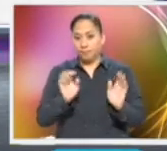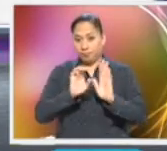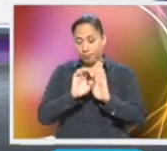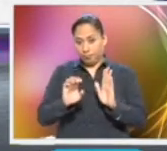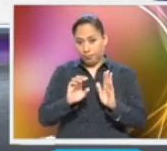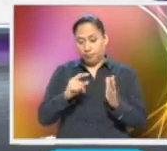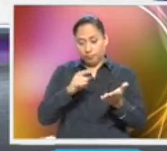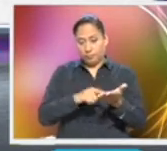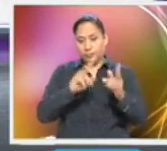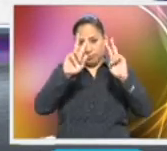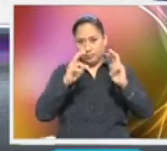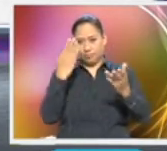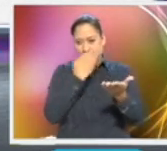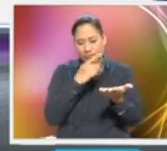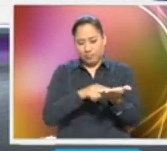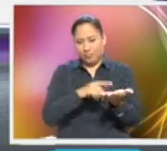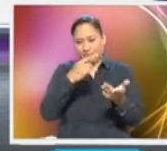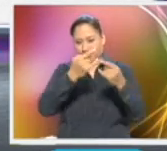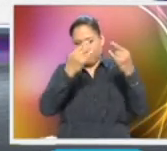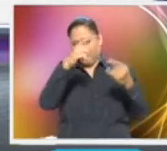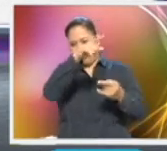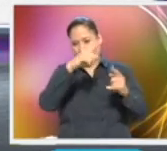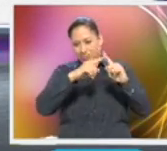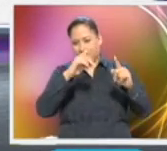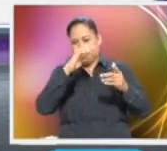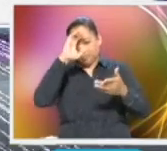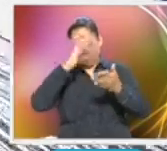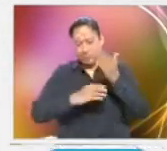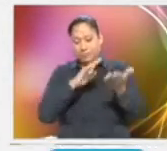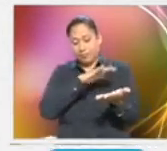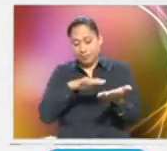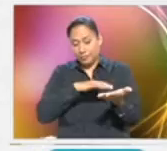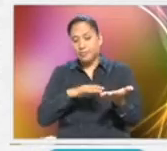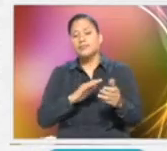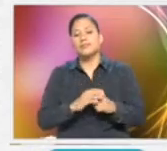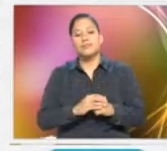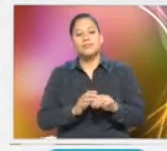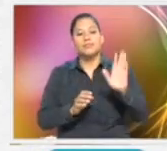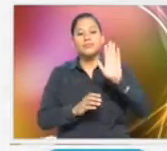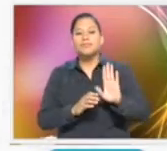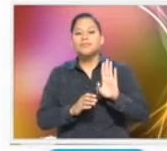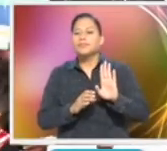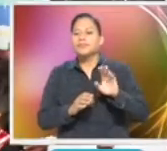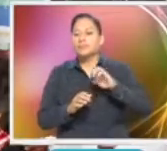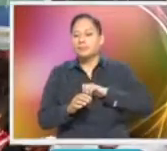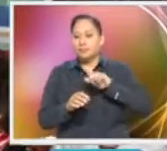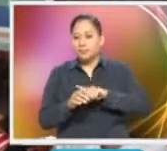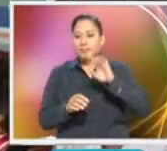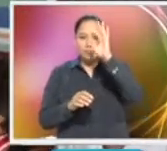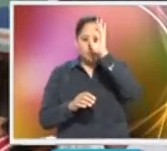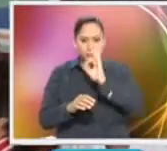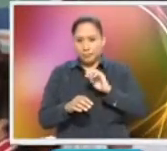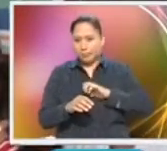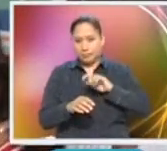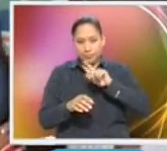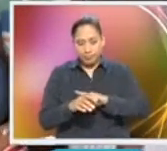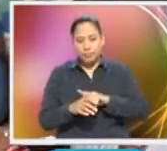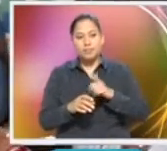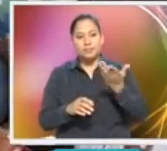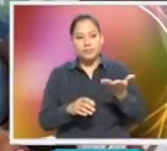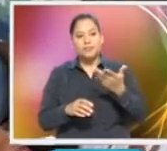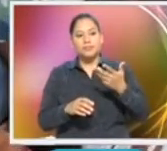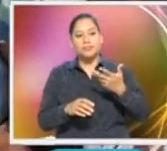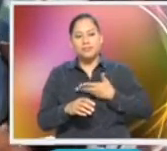vista litúrgico, es de alguna manera es particular, es una misa particular que tiene